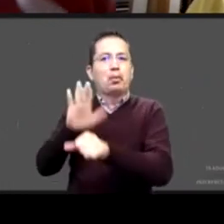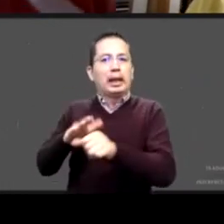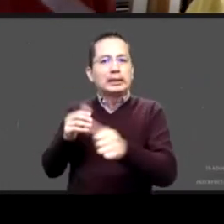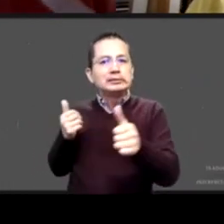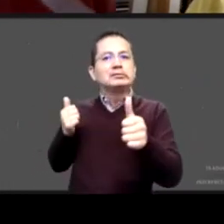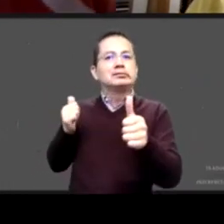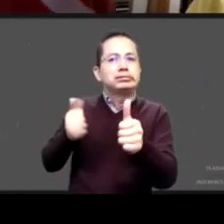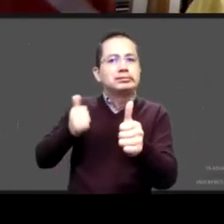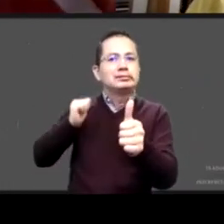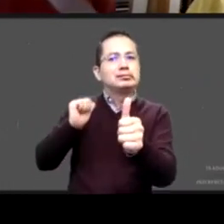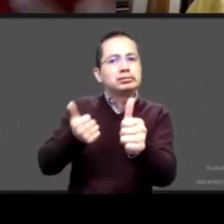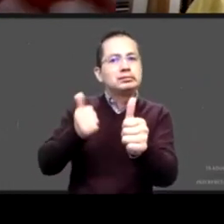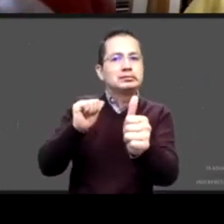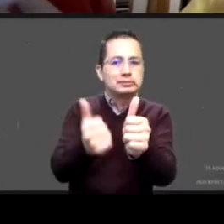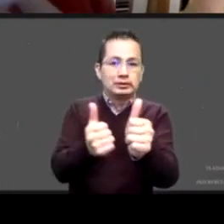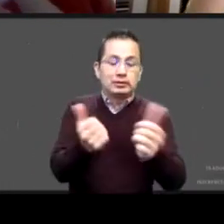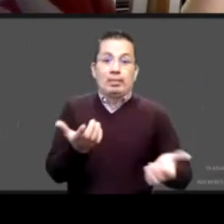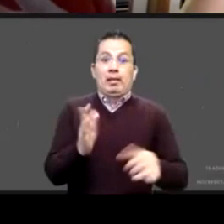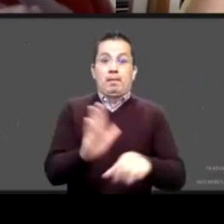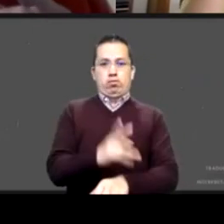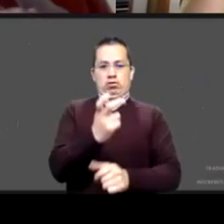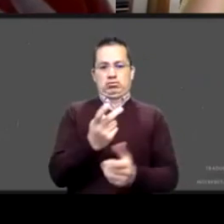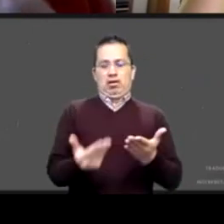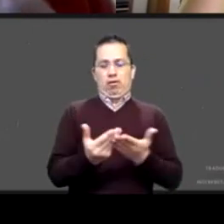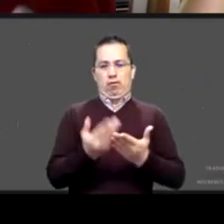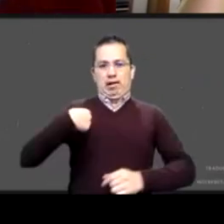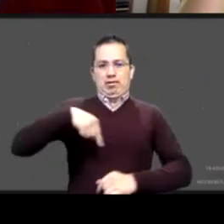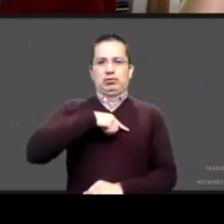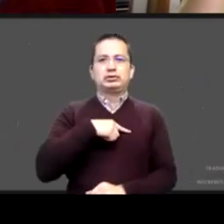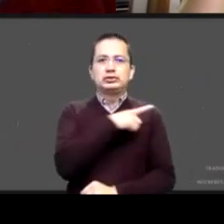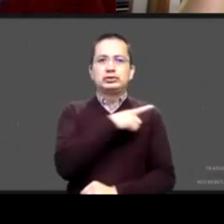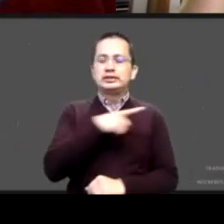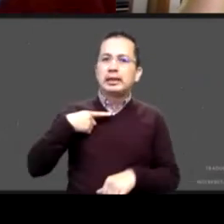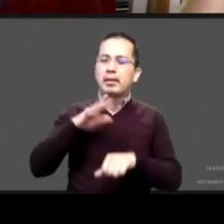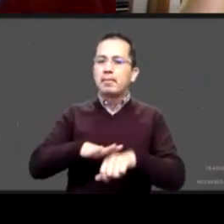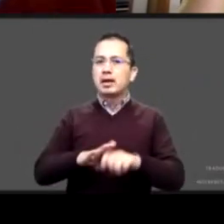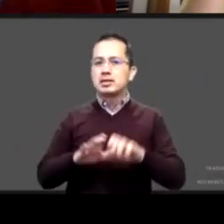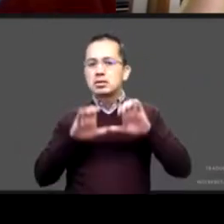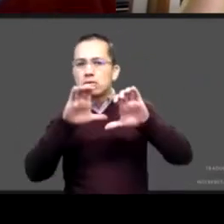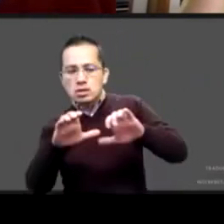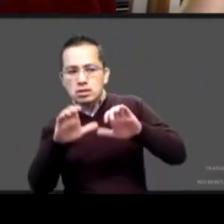cómo los derechos que son totalmente